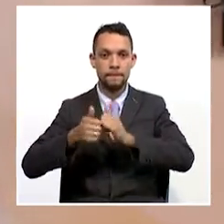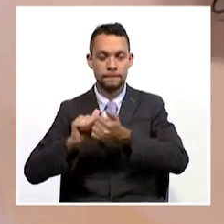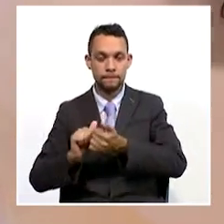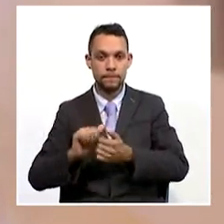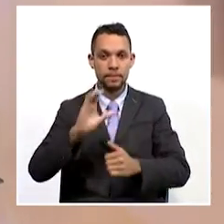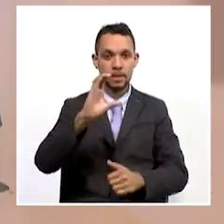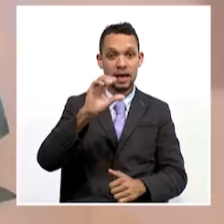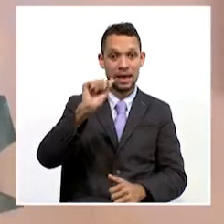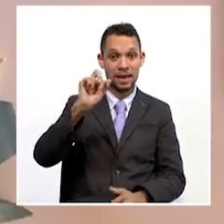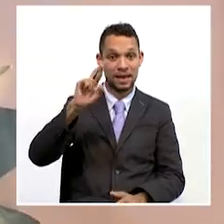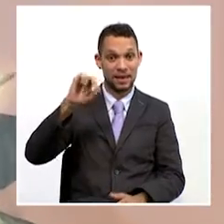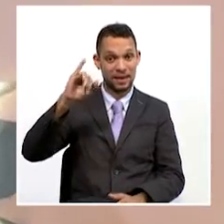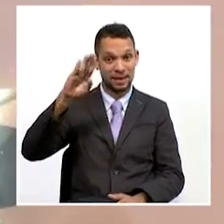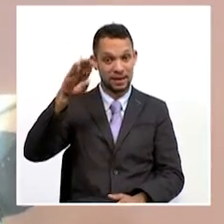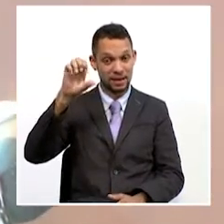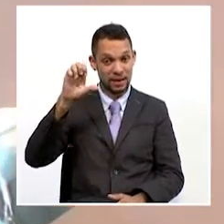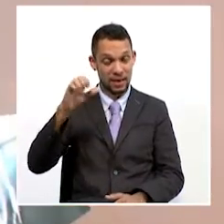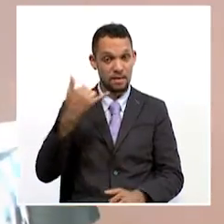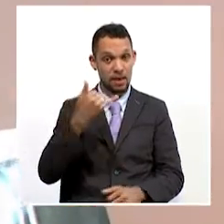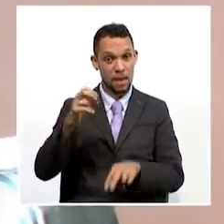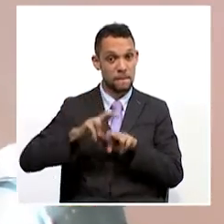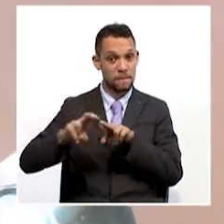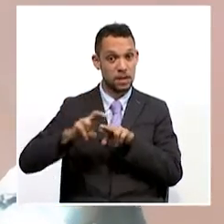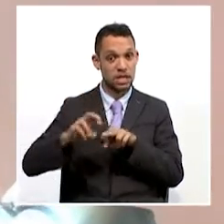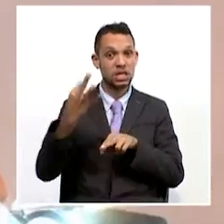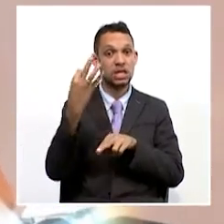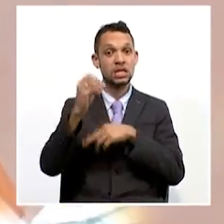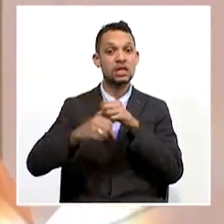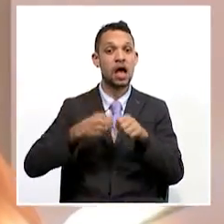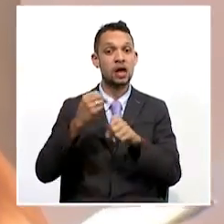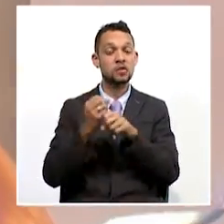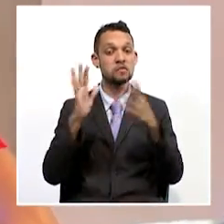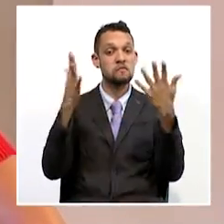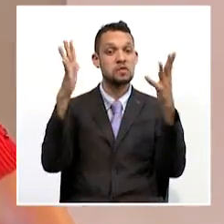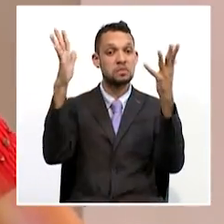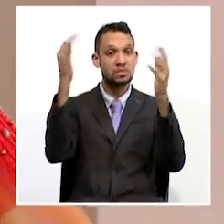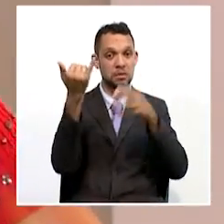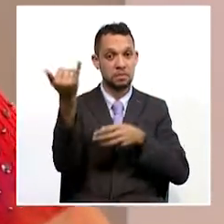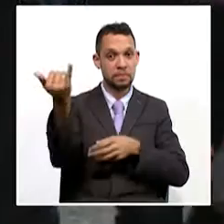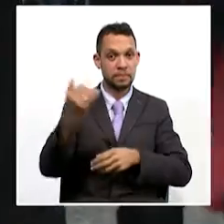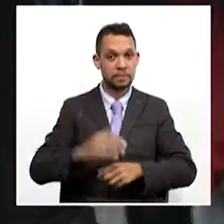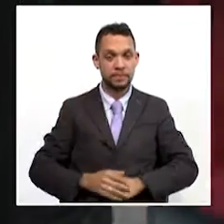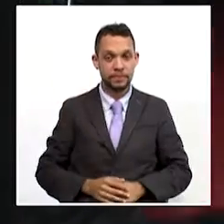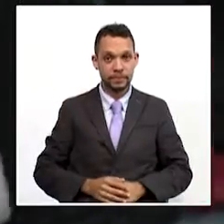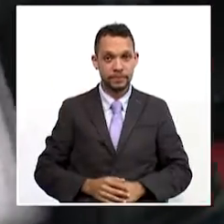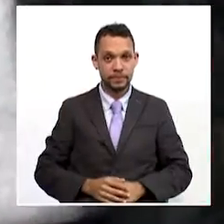en la Ciudadela del Norte celebró sus 30 años de fundación.